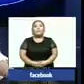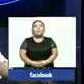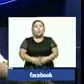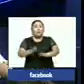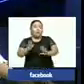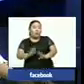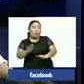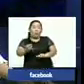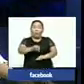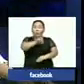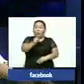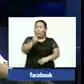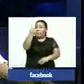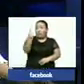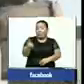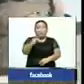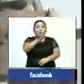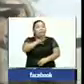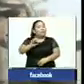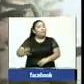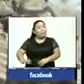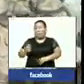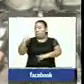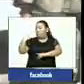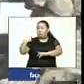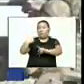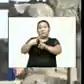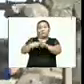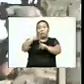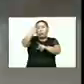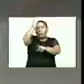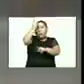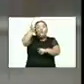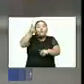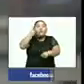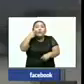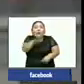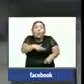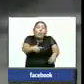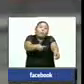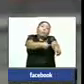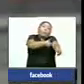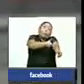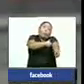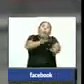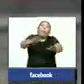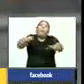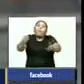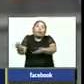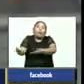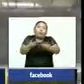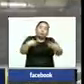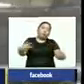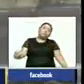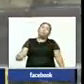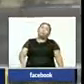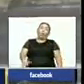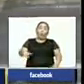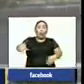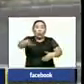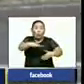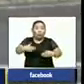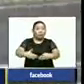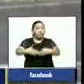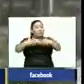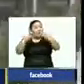Y otro migrante salvadoreño falleció este fin de semana en un hospital luego de haber sido ingresado tras desmayarse en una estación fronteriza.